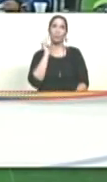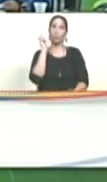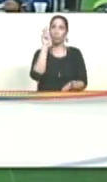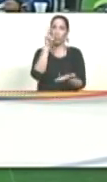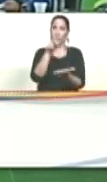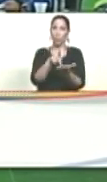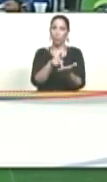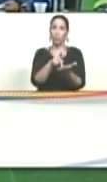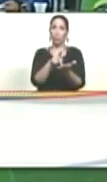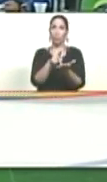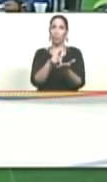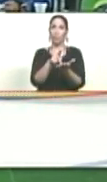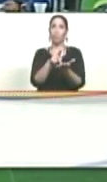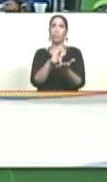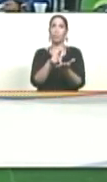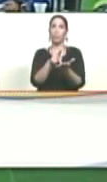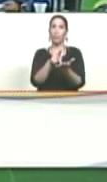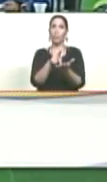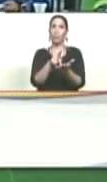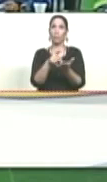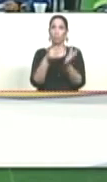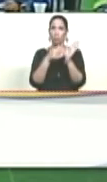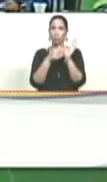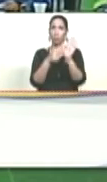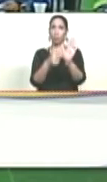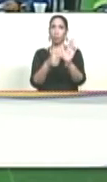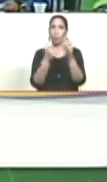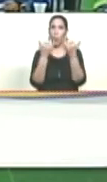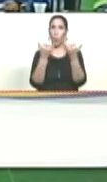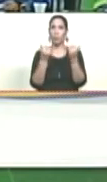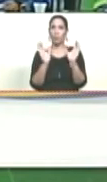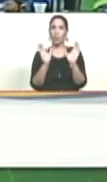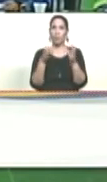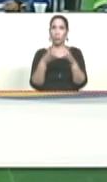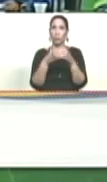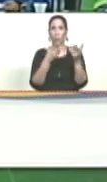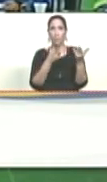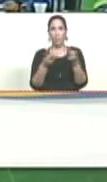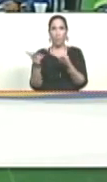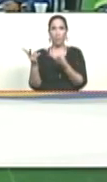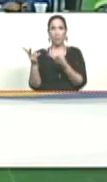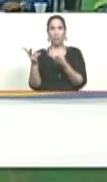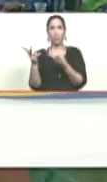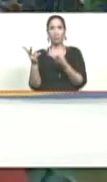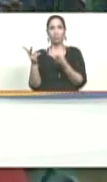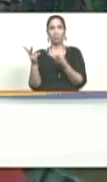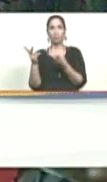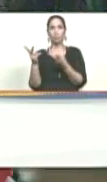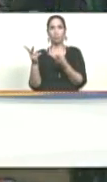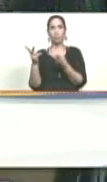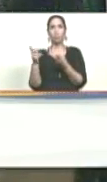alto nivel que está presente ahora en esta reunión, bienvenida.